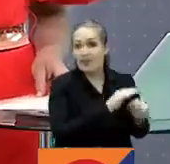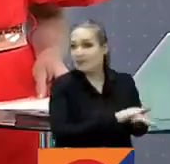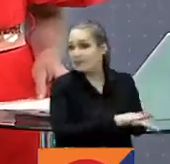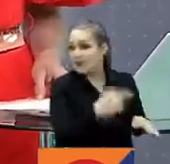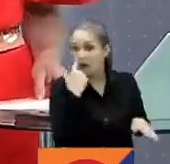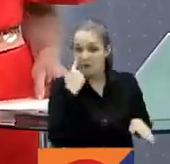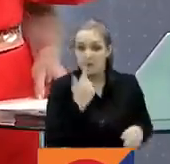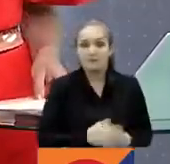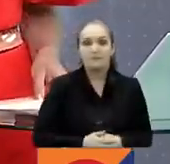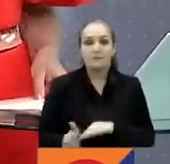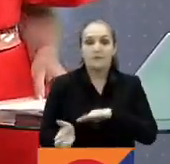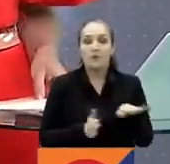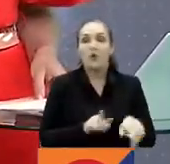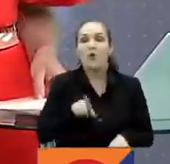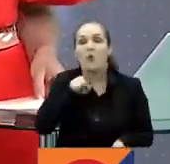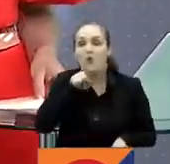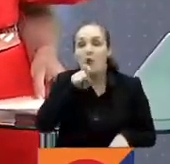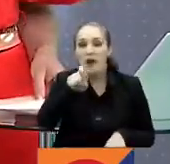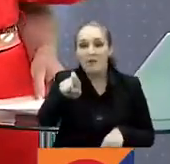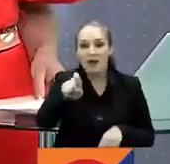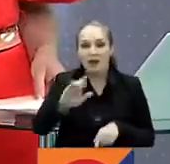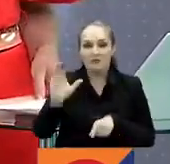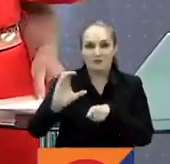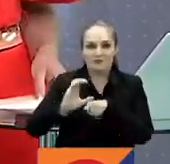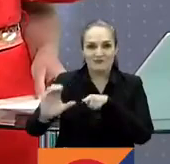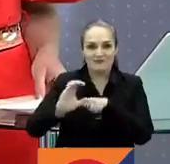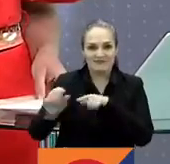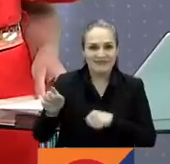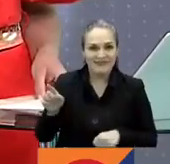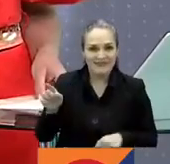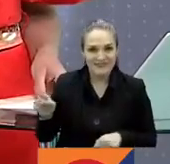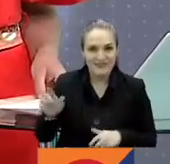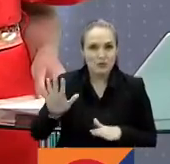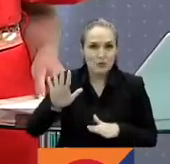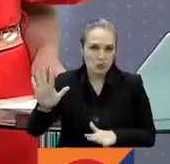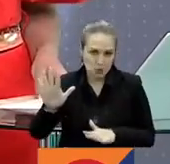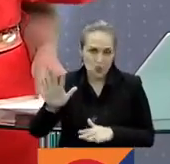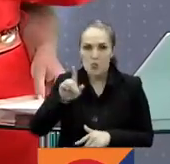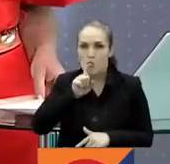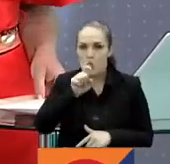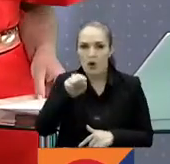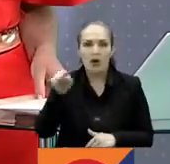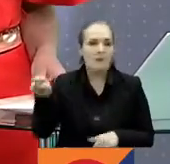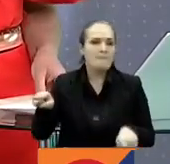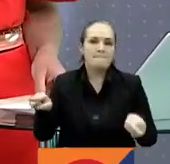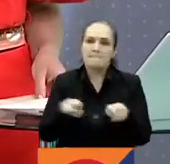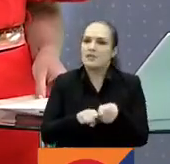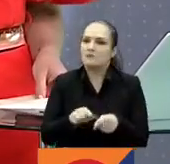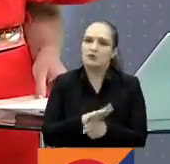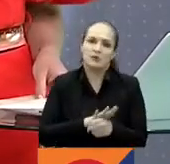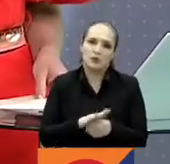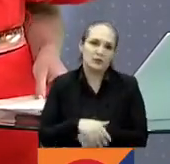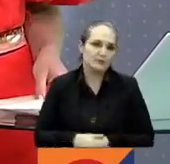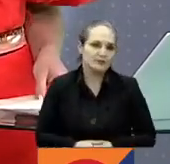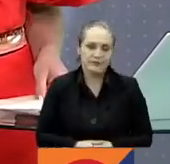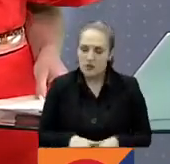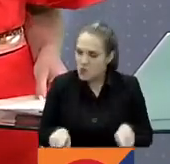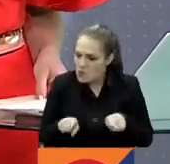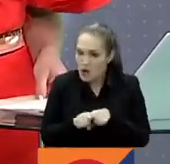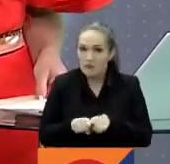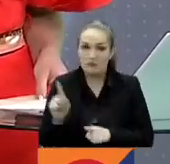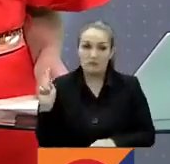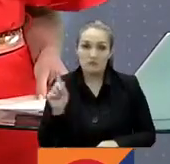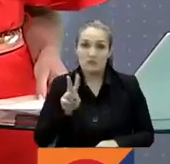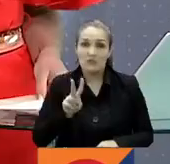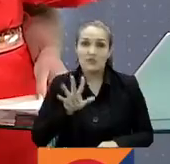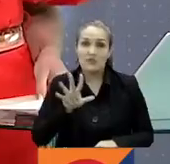en la autopista. Y en Bucaramanga, el sistema de transporte masivo y su área metropolitana tiene el mismo panorama. Completa ya 25 días